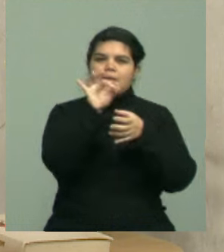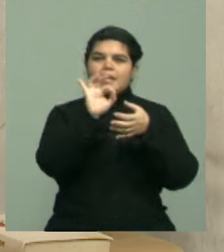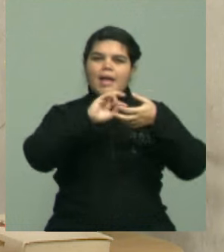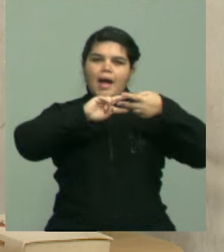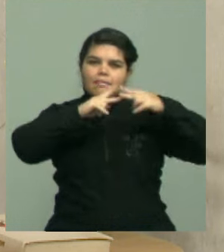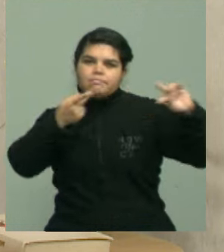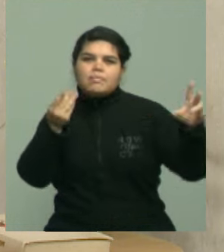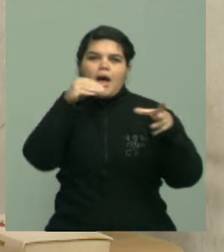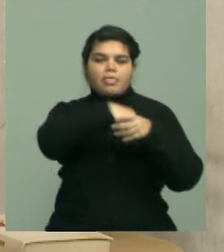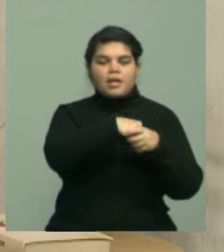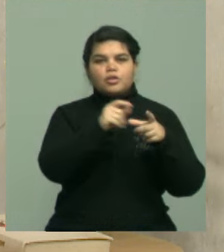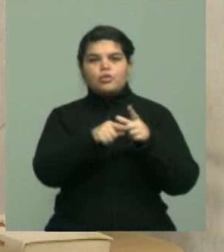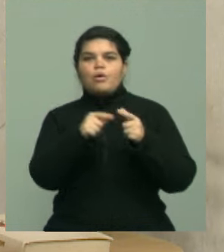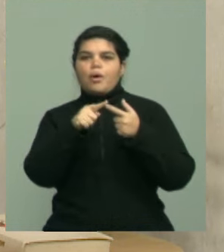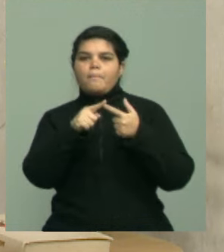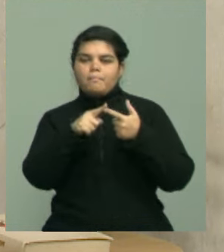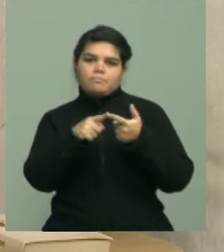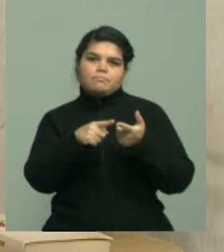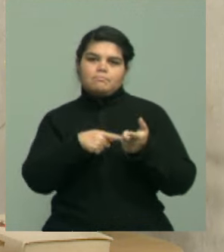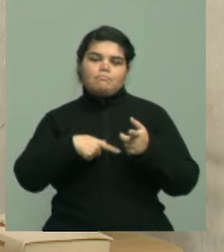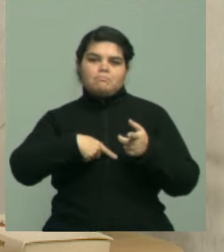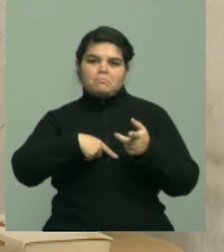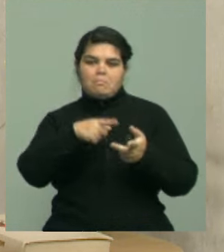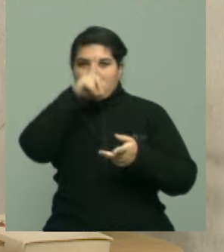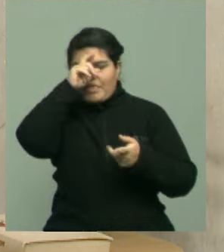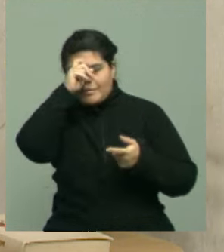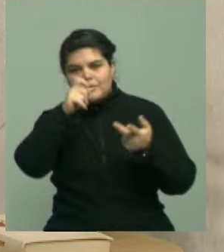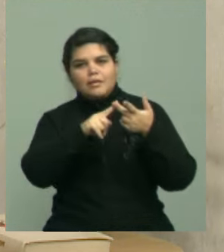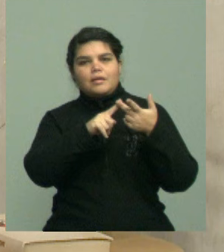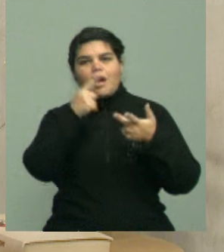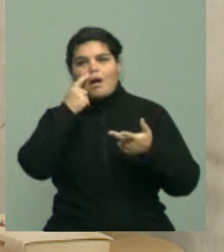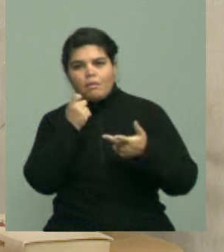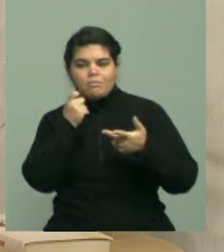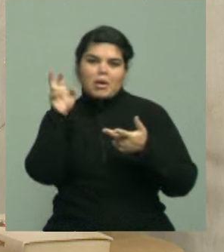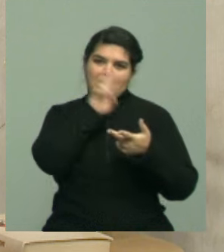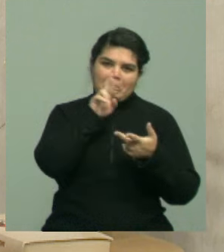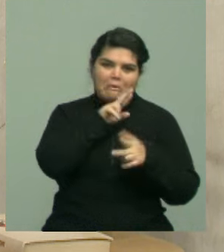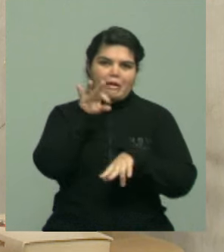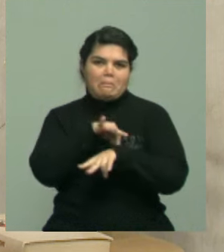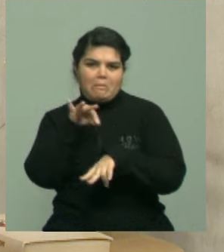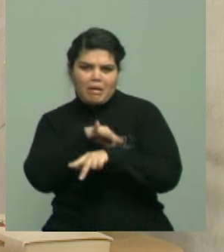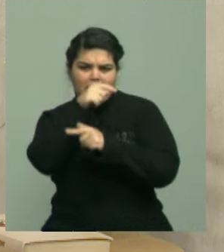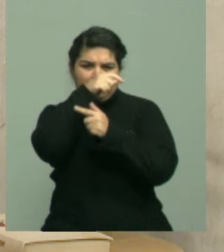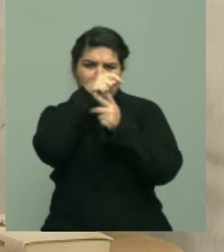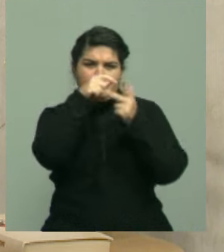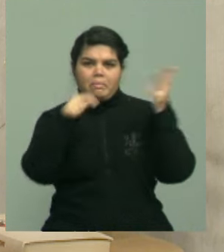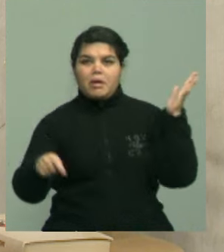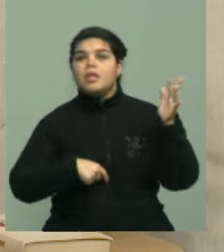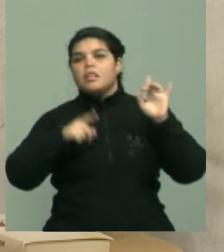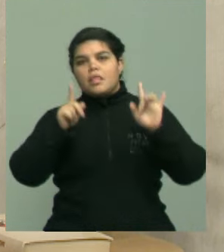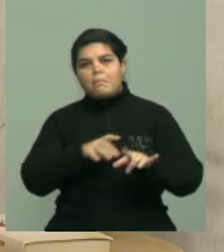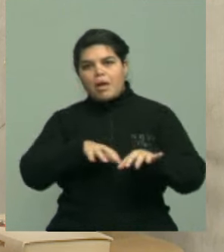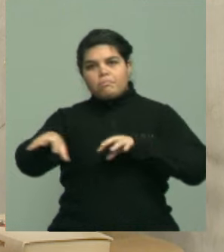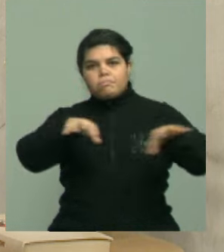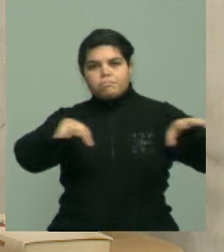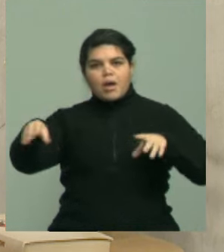insumos para la agricultura, para el cultivo, médicos, como ya dije, empresas que ya se están desarrollando en otras partes del